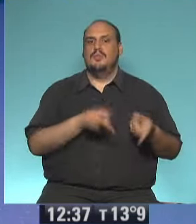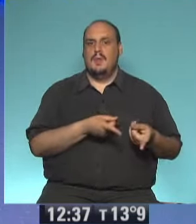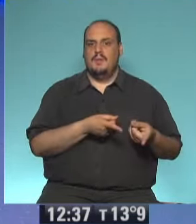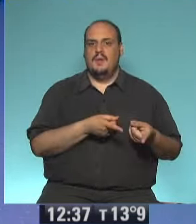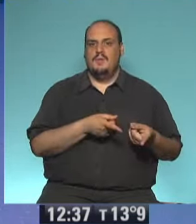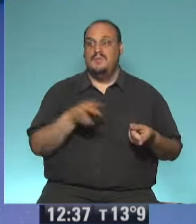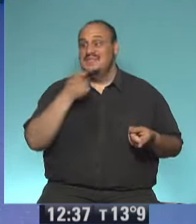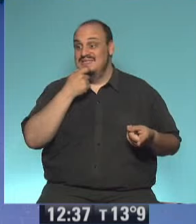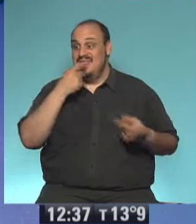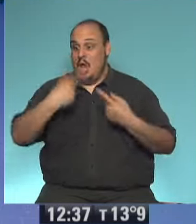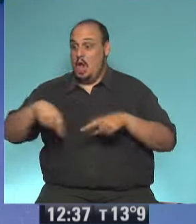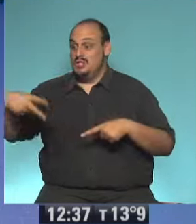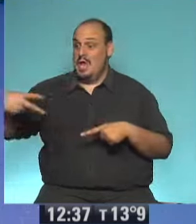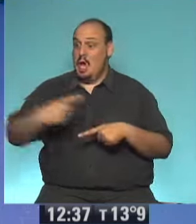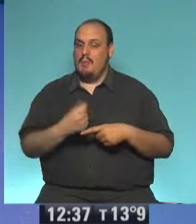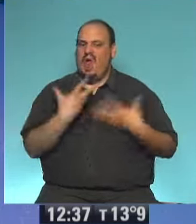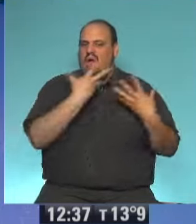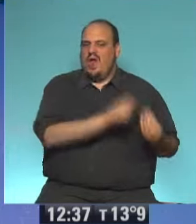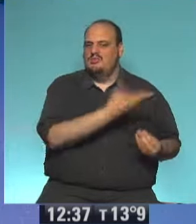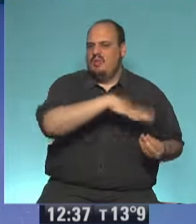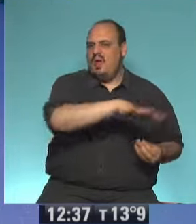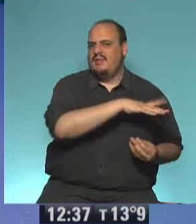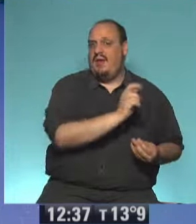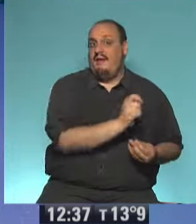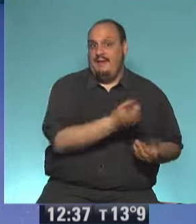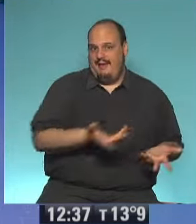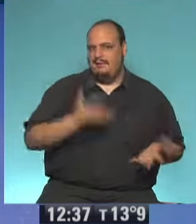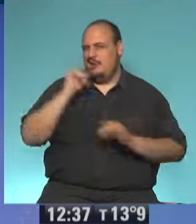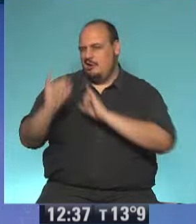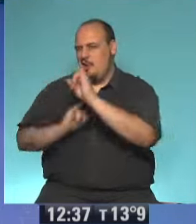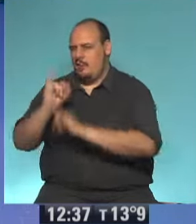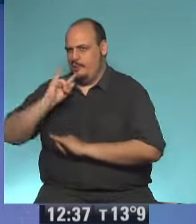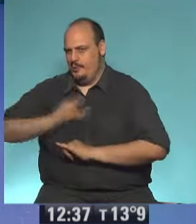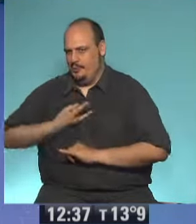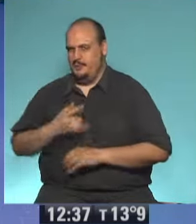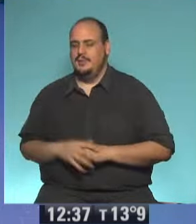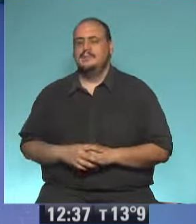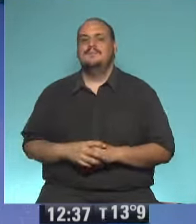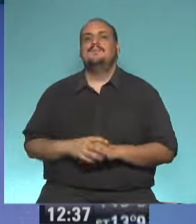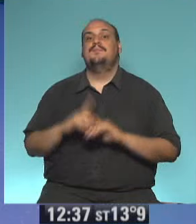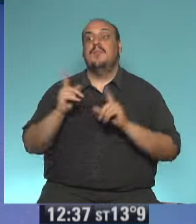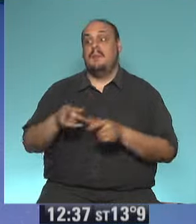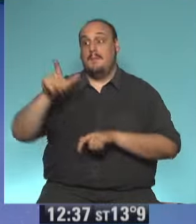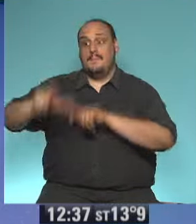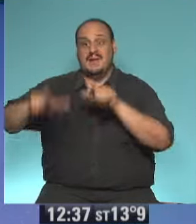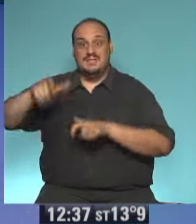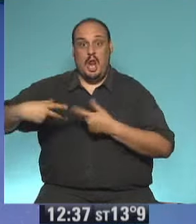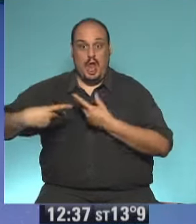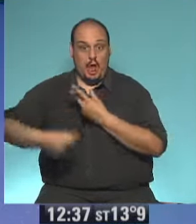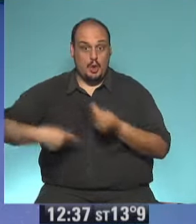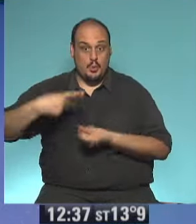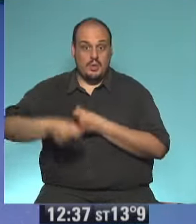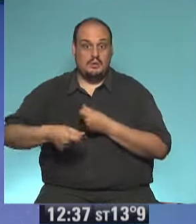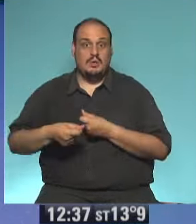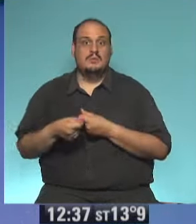fortaleciendo con la compra de esos alimentos. Y también creemos que es importante que el consumidor sepa dónde está